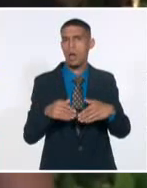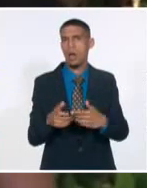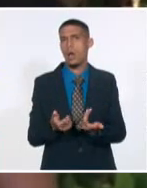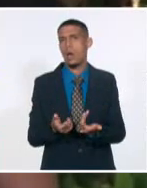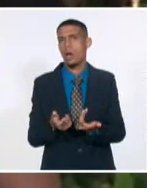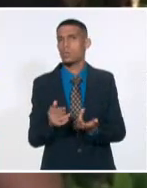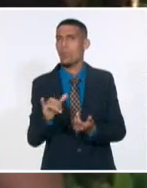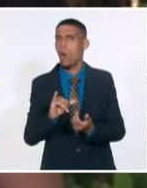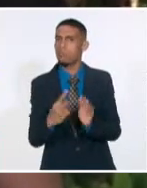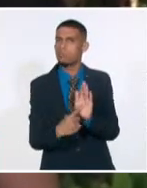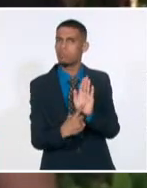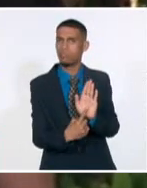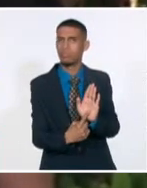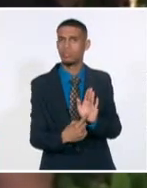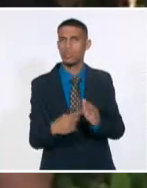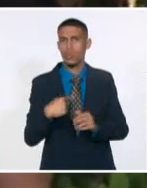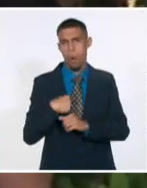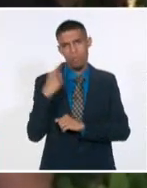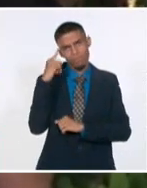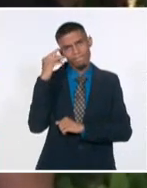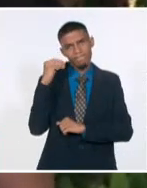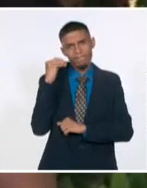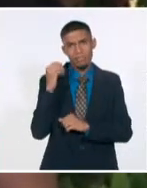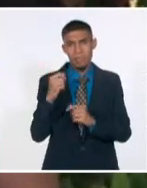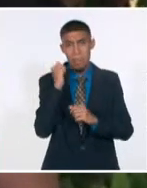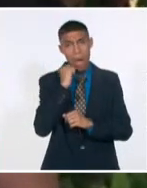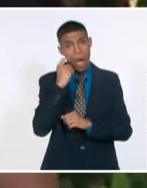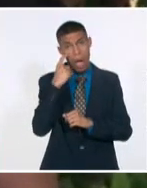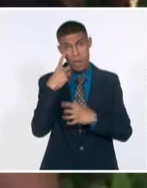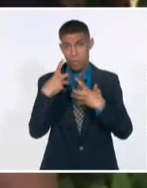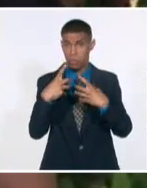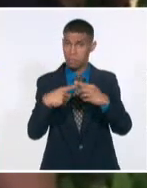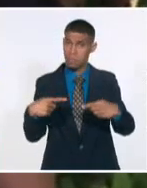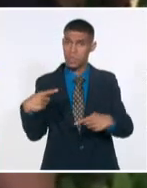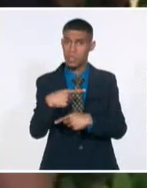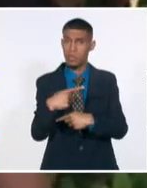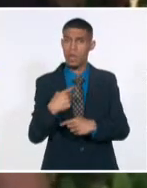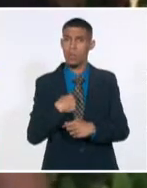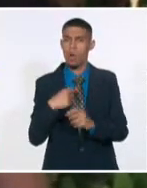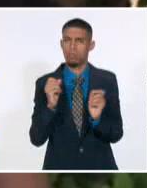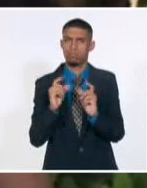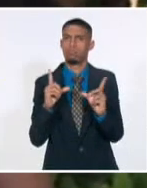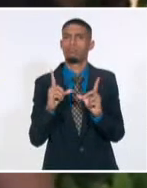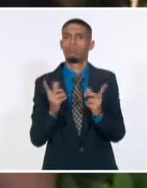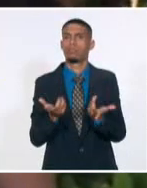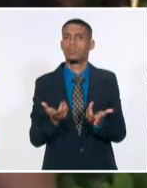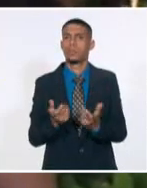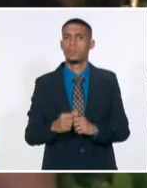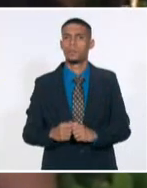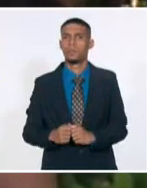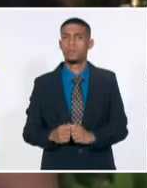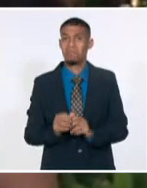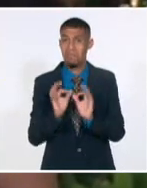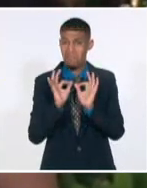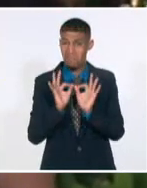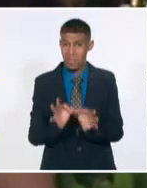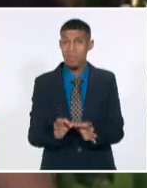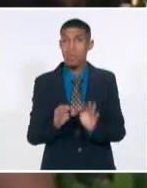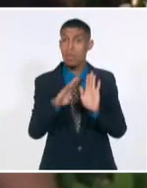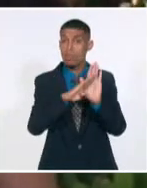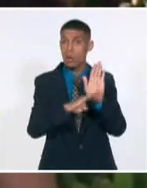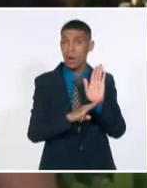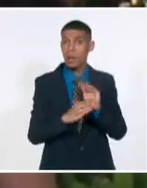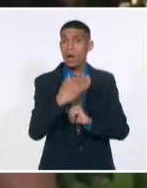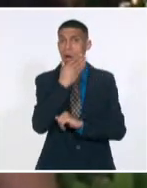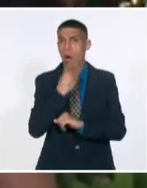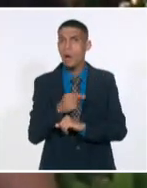yo creo que sobre todo una de las cuestiones que más me llama la atención y que más me satisface es que precisamente los programas para jóvenes sean una de